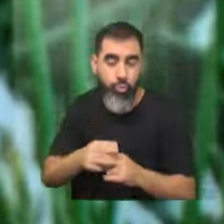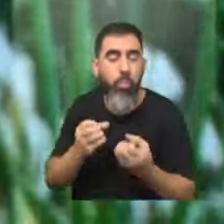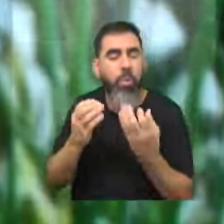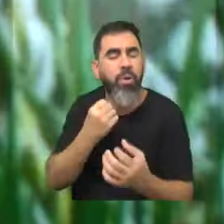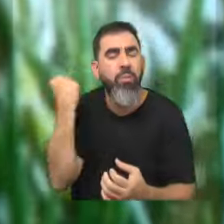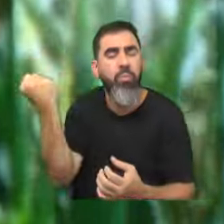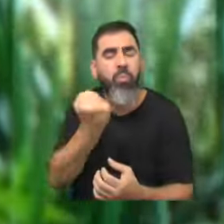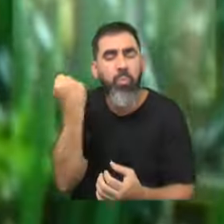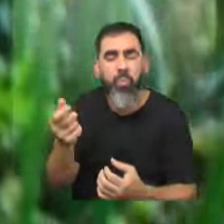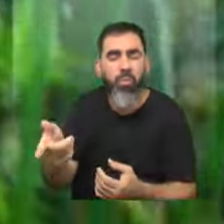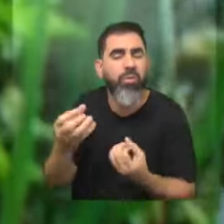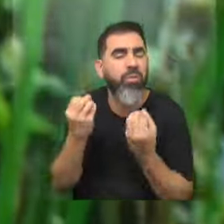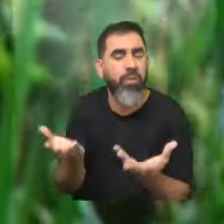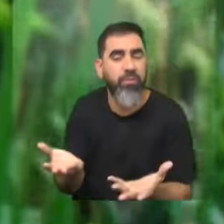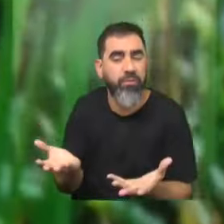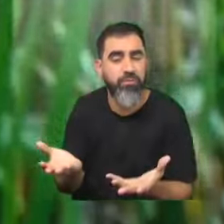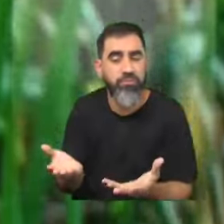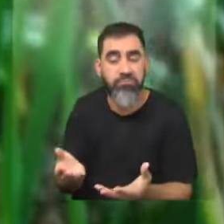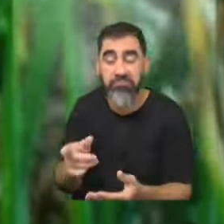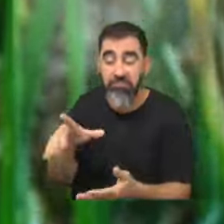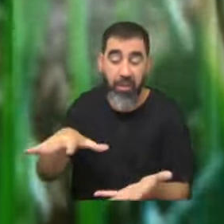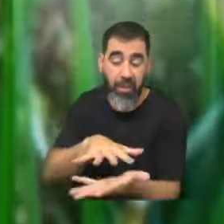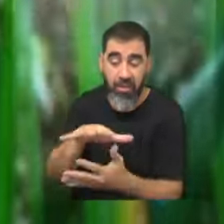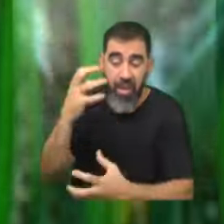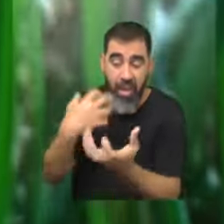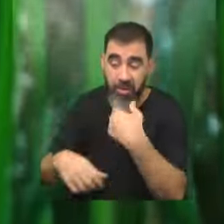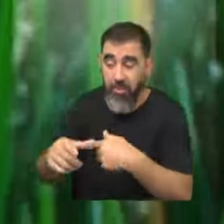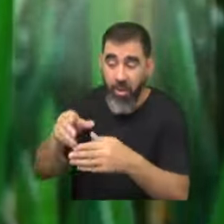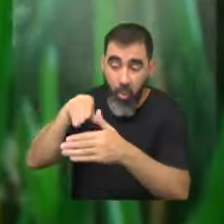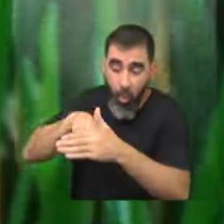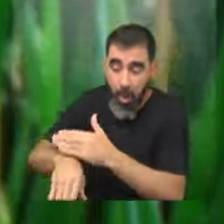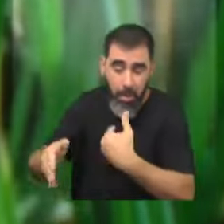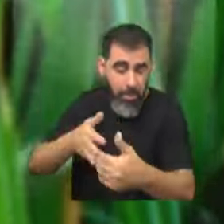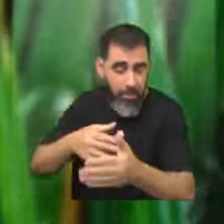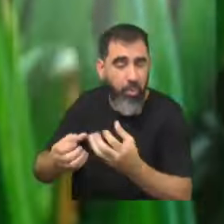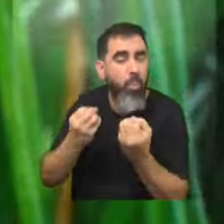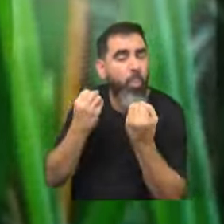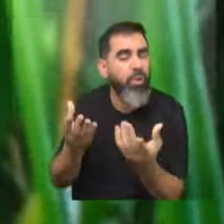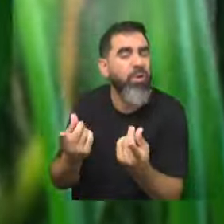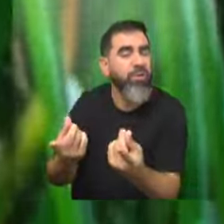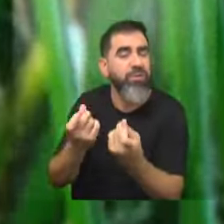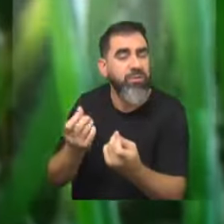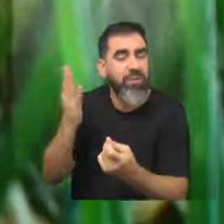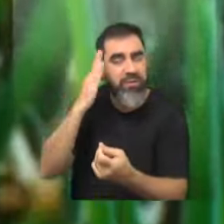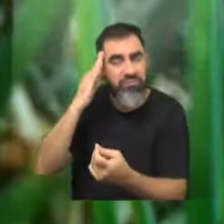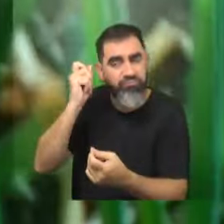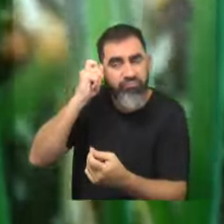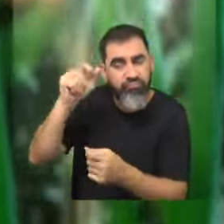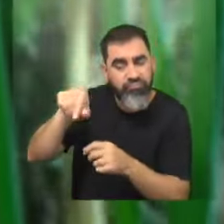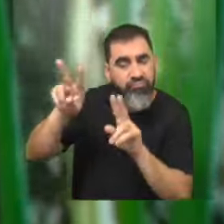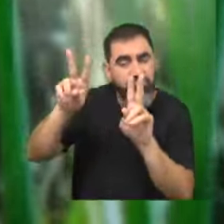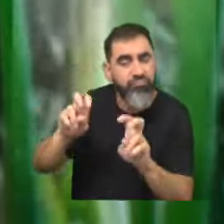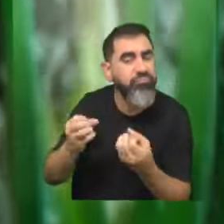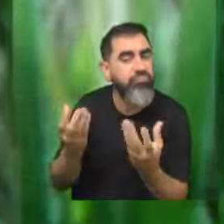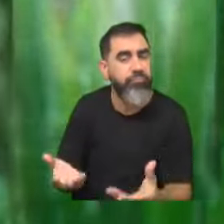esto? Porque uno puede decir, bueno, está, los grillos andan por ahí y harán cuevas o no. ¿Por qué era necesario generar conocimiento sobre este tipo de